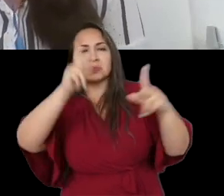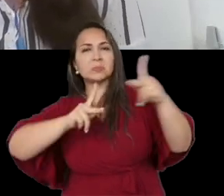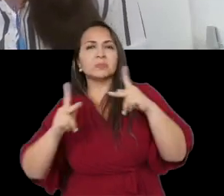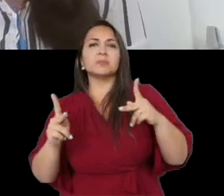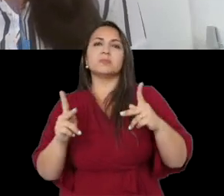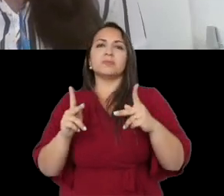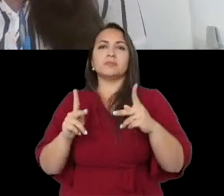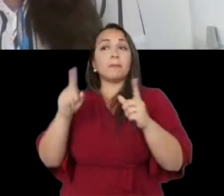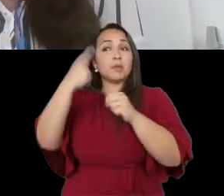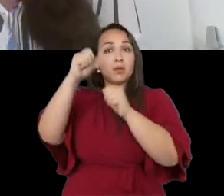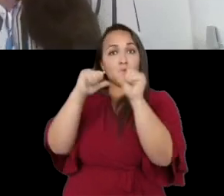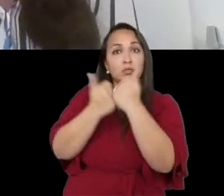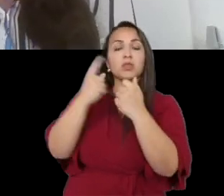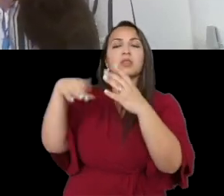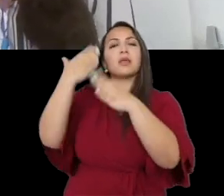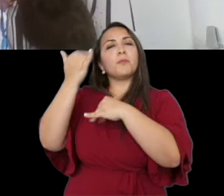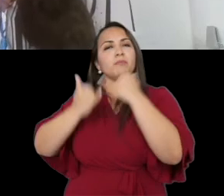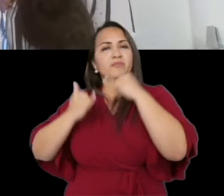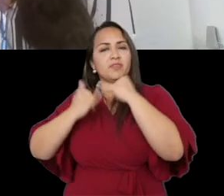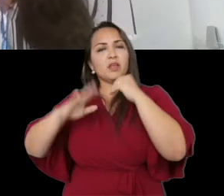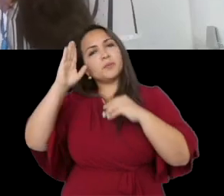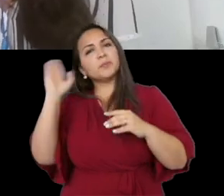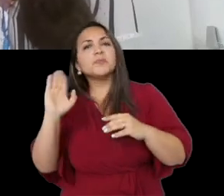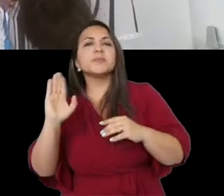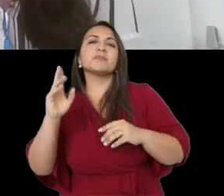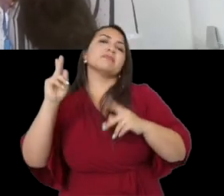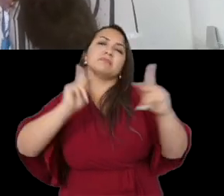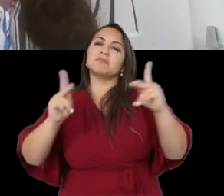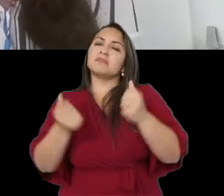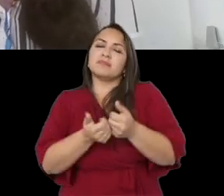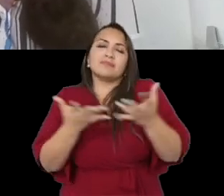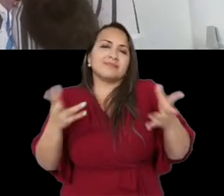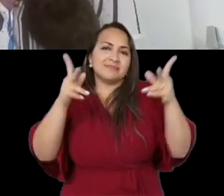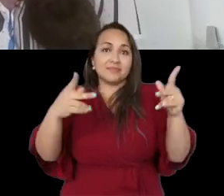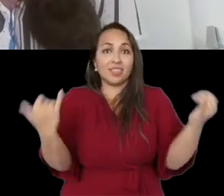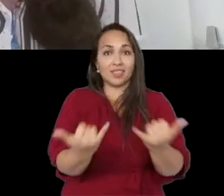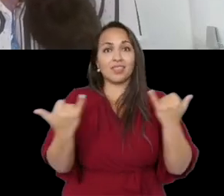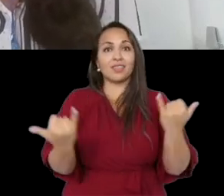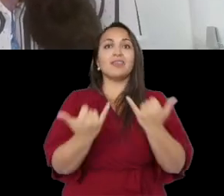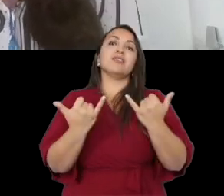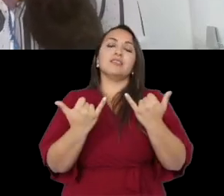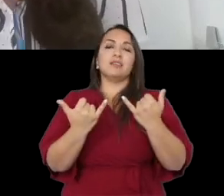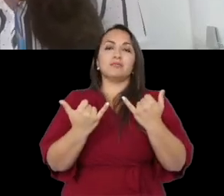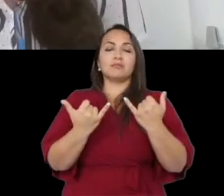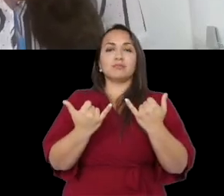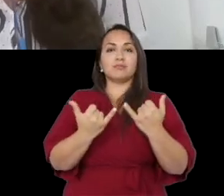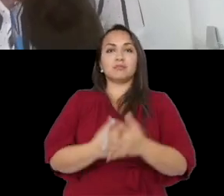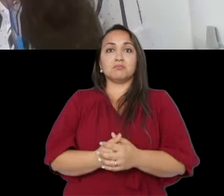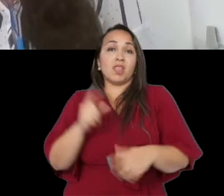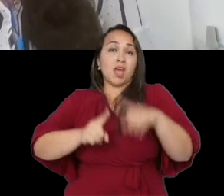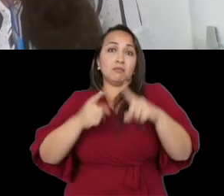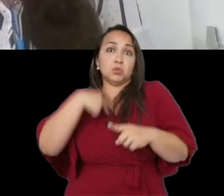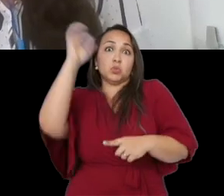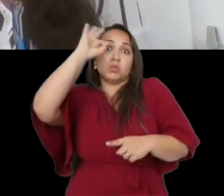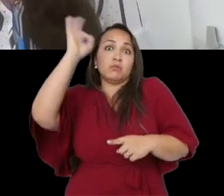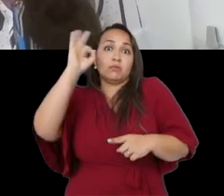asociaciones a las cuales perteneces y después un mensaje que nos puedas dar a cualquier persona que en este momento, no, hay veces